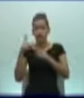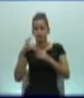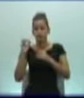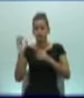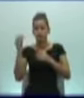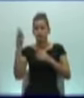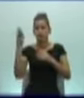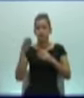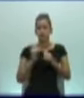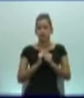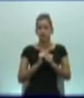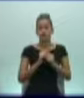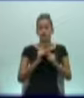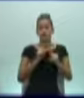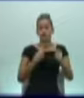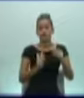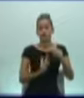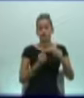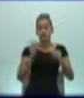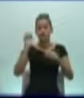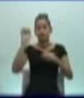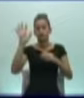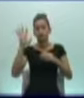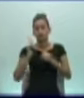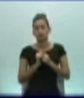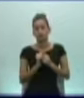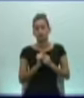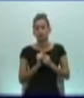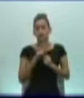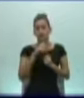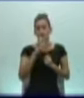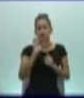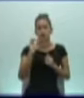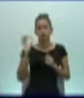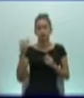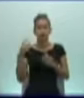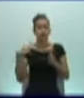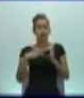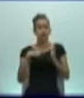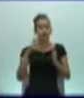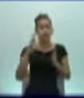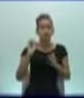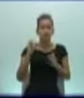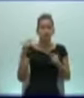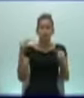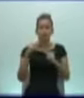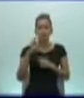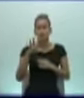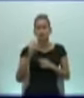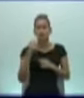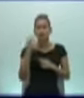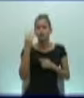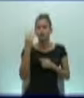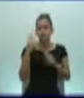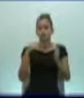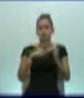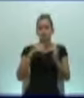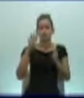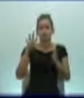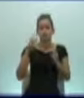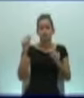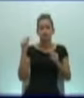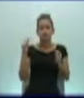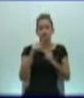1, 100 entre 20 es igual a 5, 3 por 5 es igual a